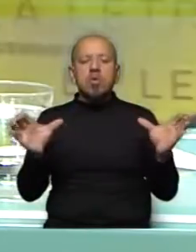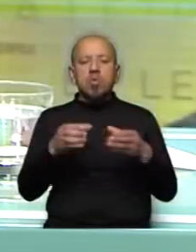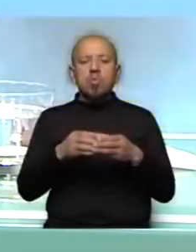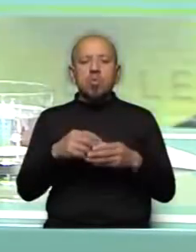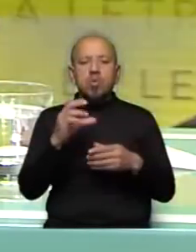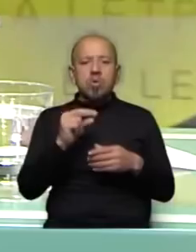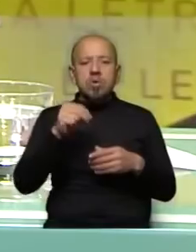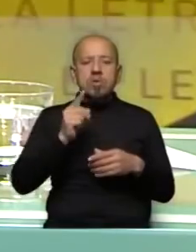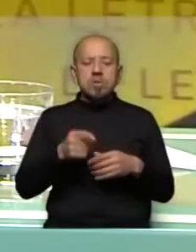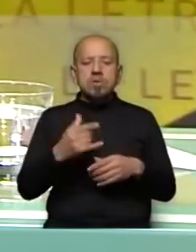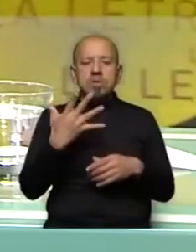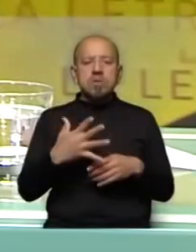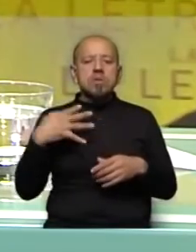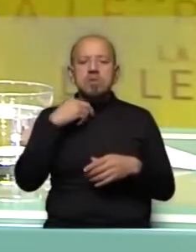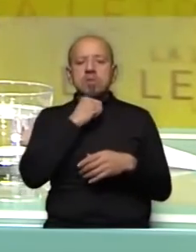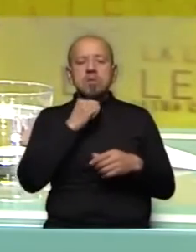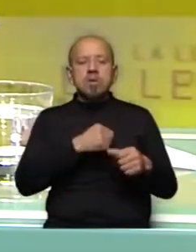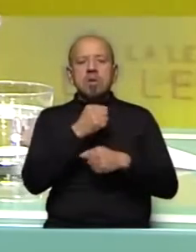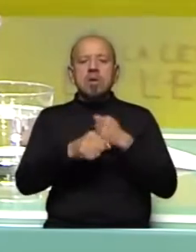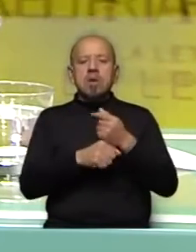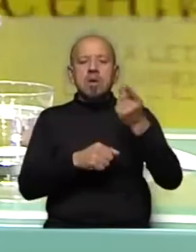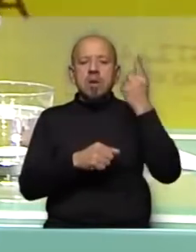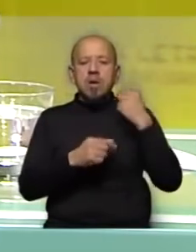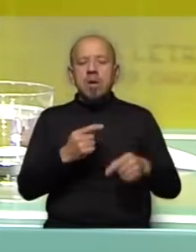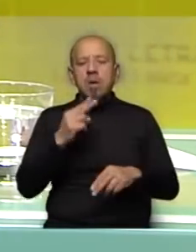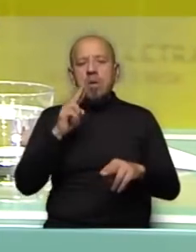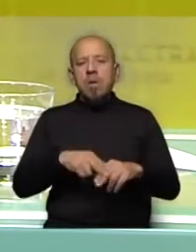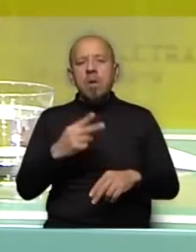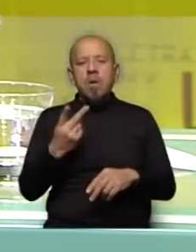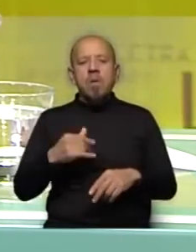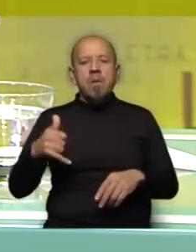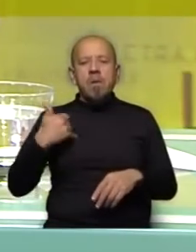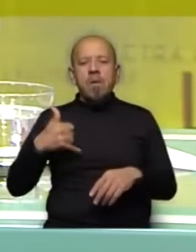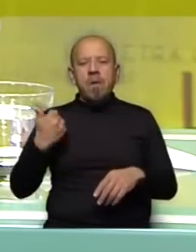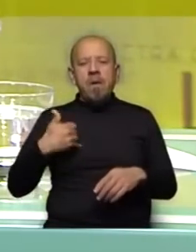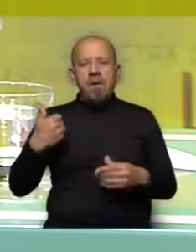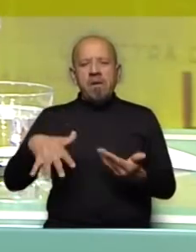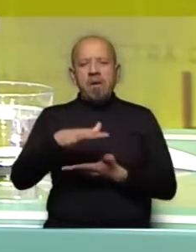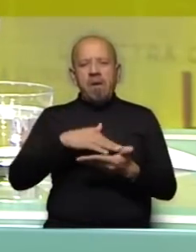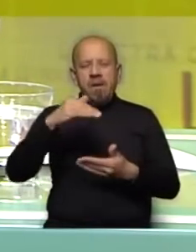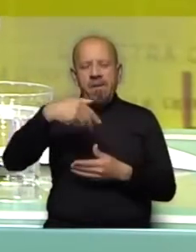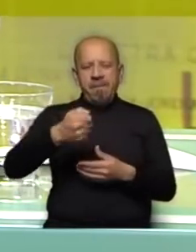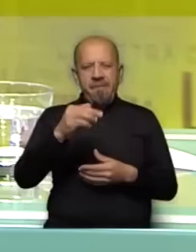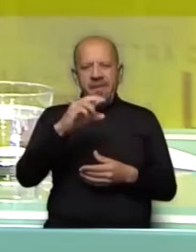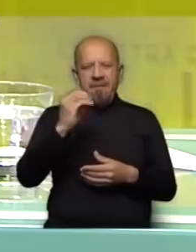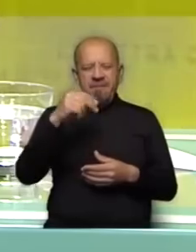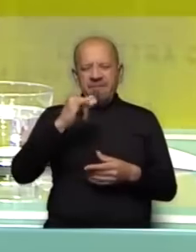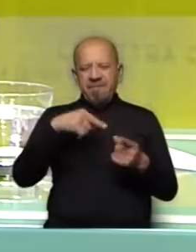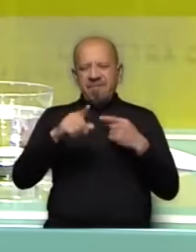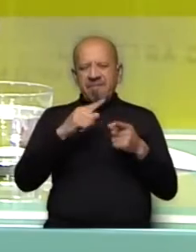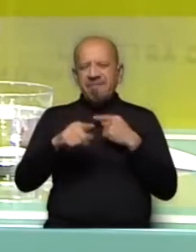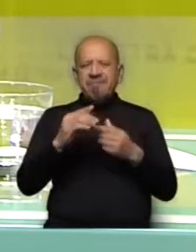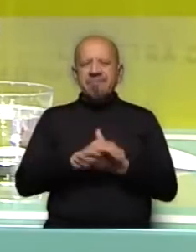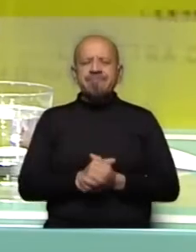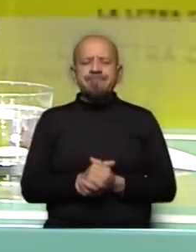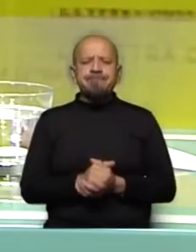formó el el 5 de agosto del año pasado luego del asesinato de dos jóvenes en el barrio Marconi producto de un enfrentamiento entre